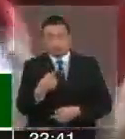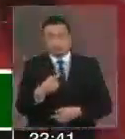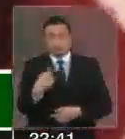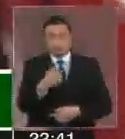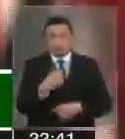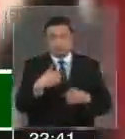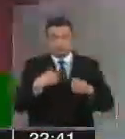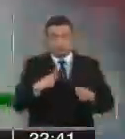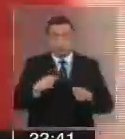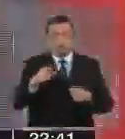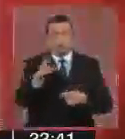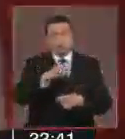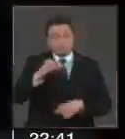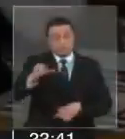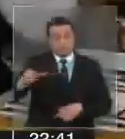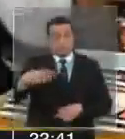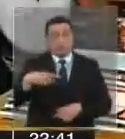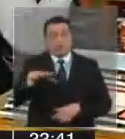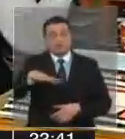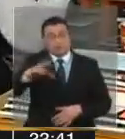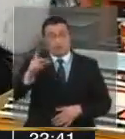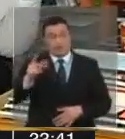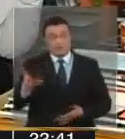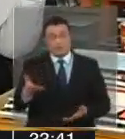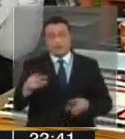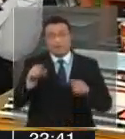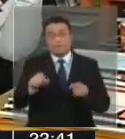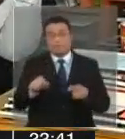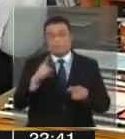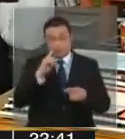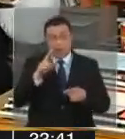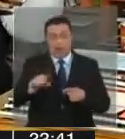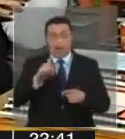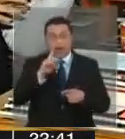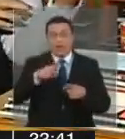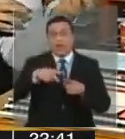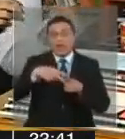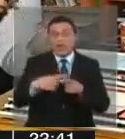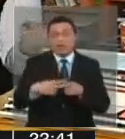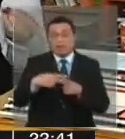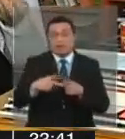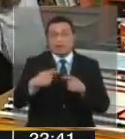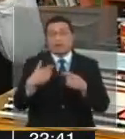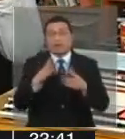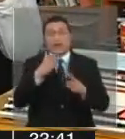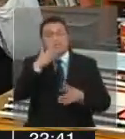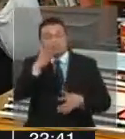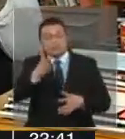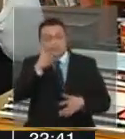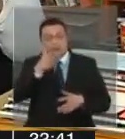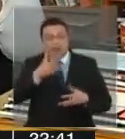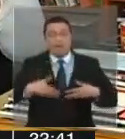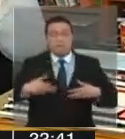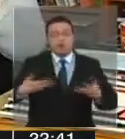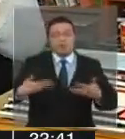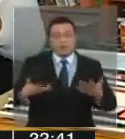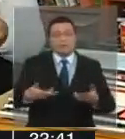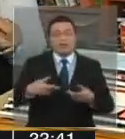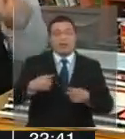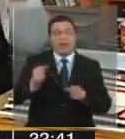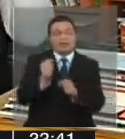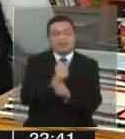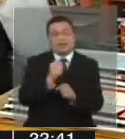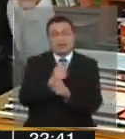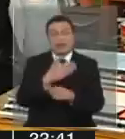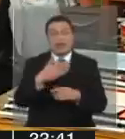estamos en situación de discapacidad, no tenemos. Y para eso tenemos herramientas, charlas motivacionales, talleres donde el